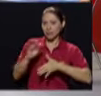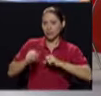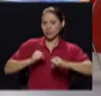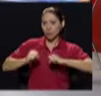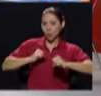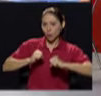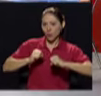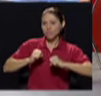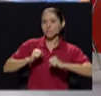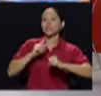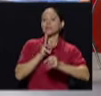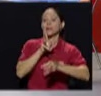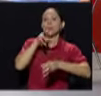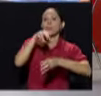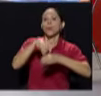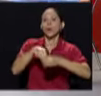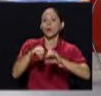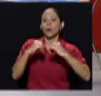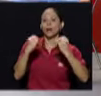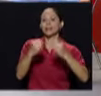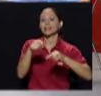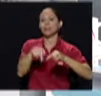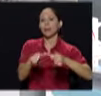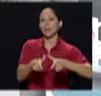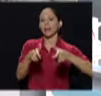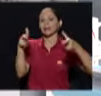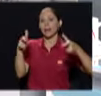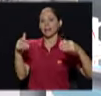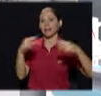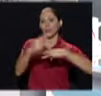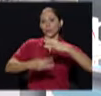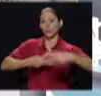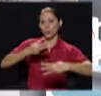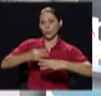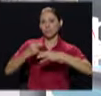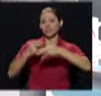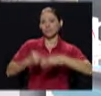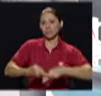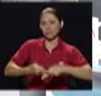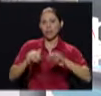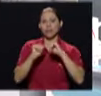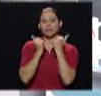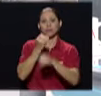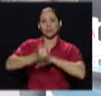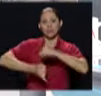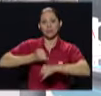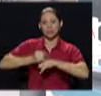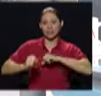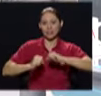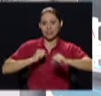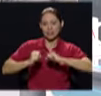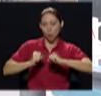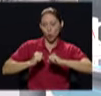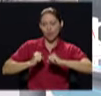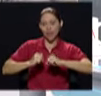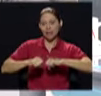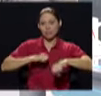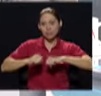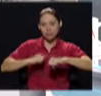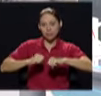es parte de una organización más grande a nivel mundial que se conoce como la Asociación Internacional de Sismología